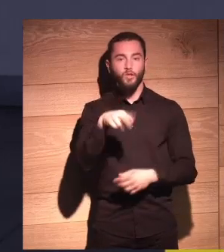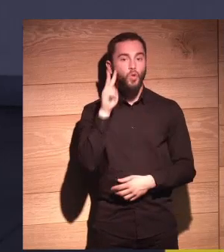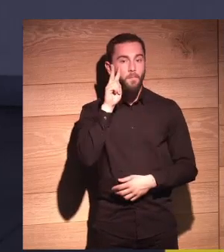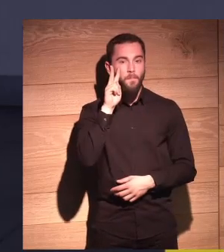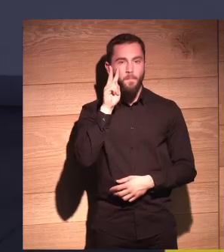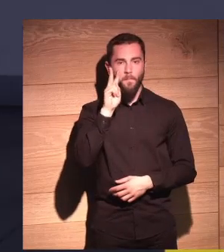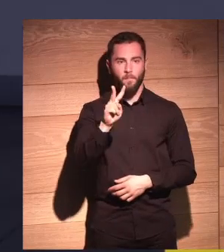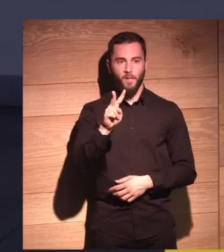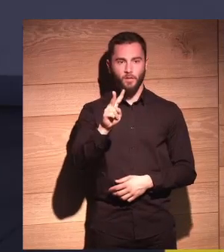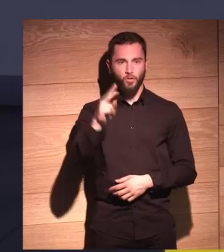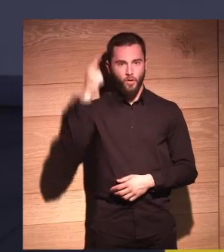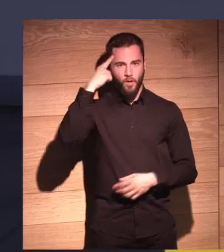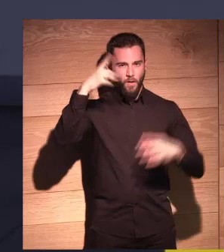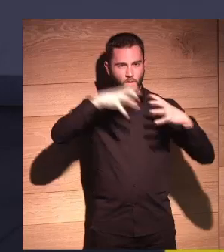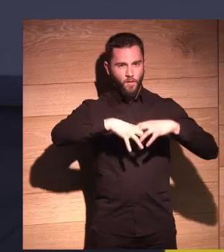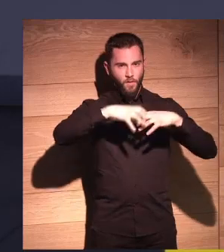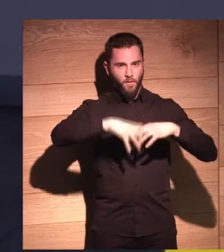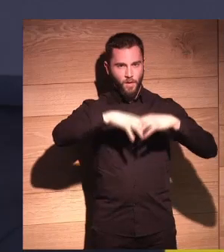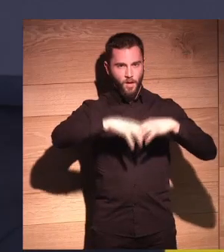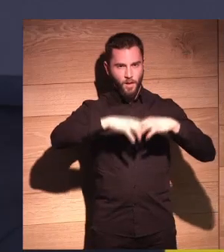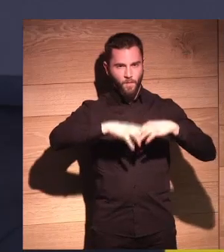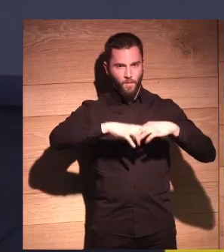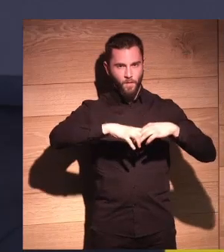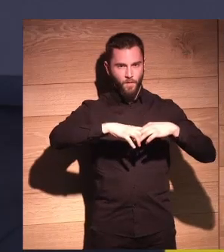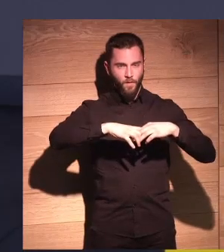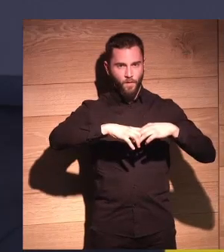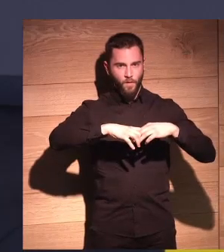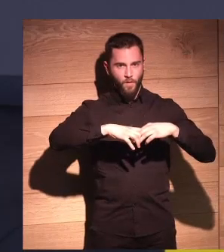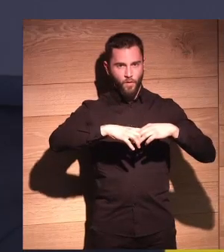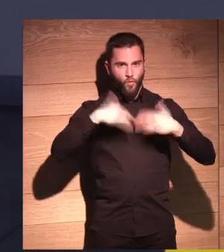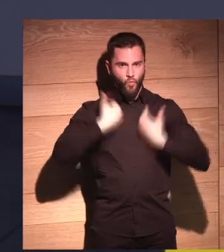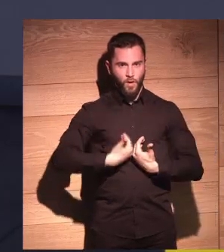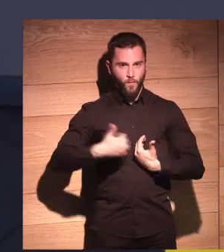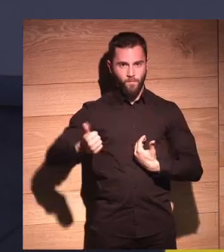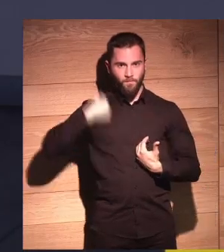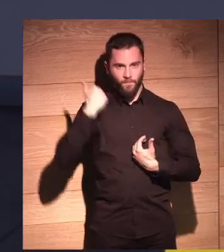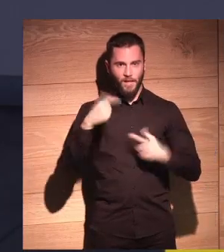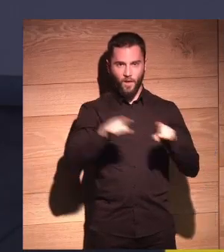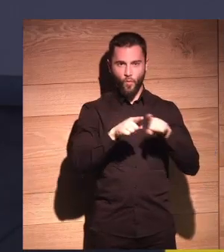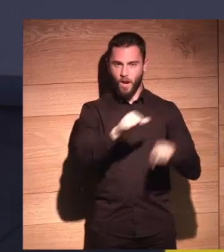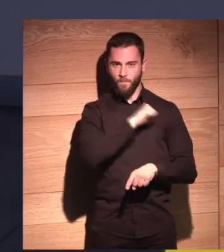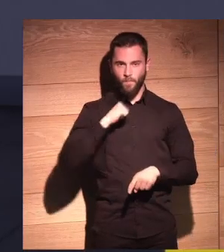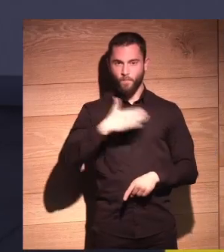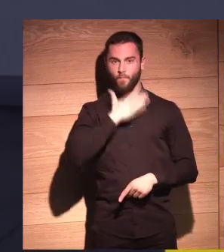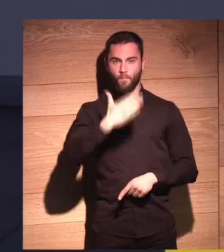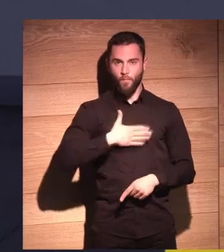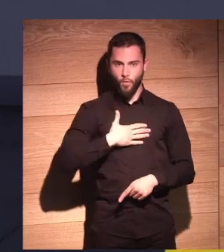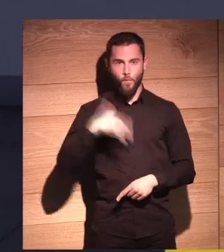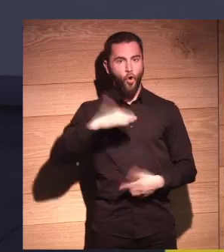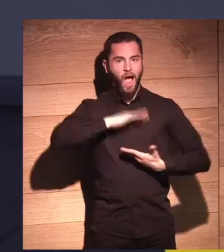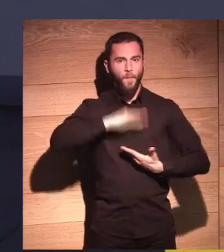enorme plasticidad que tiene el cerebro para aceptar un cuerpo virtual como propio. Es decir, que asumimos que